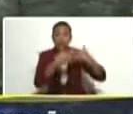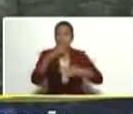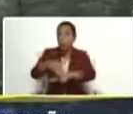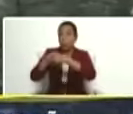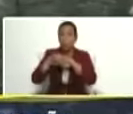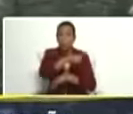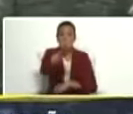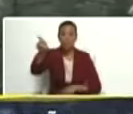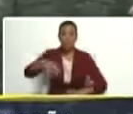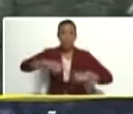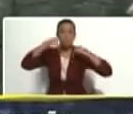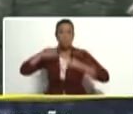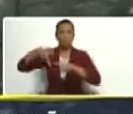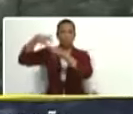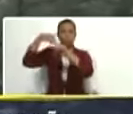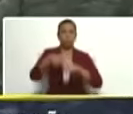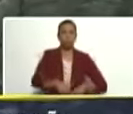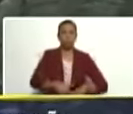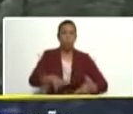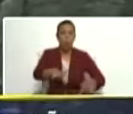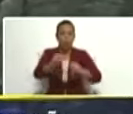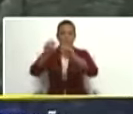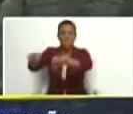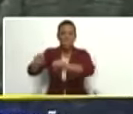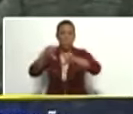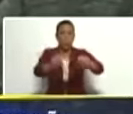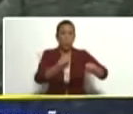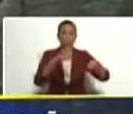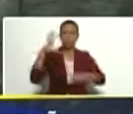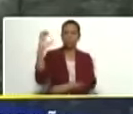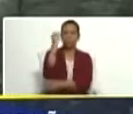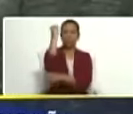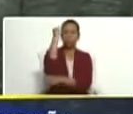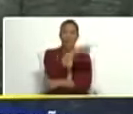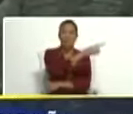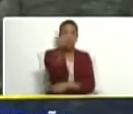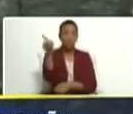Ellos son imperialistas, conquistadores y colonialistas.